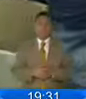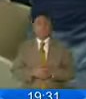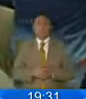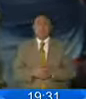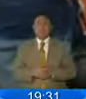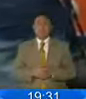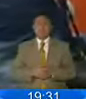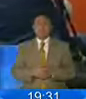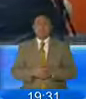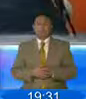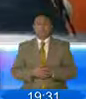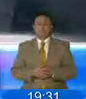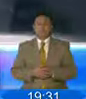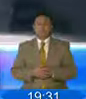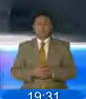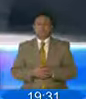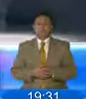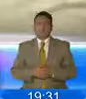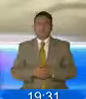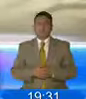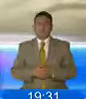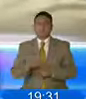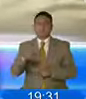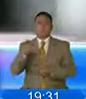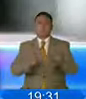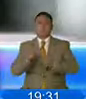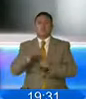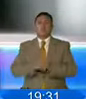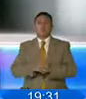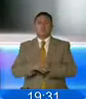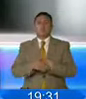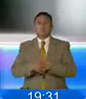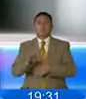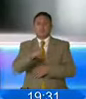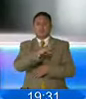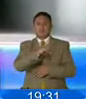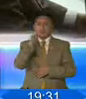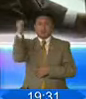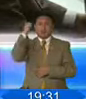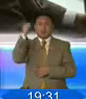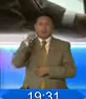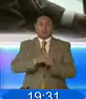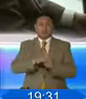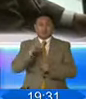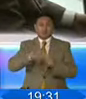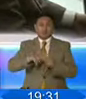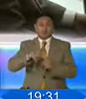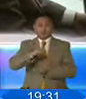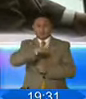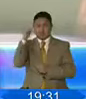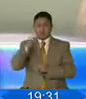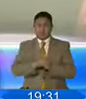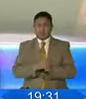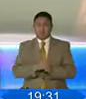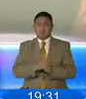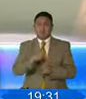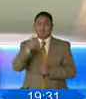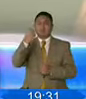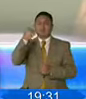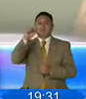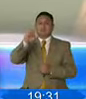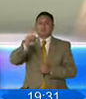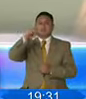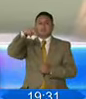El que personajes de pantalla que se candidatizaron para asambleístas como Tico Tico y no ganaron. De acuerdo a Santiago Basabe, analista